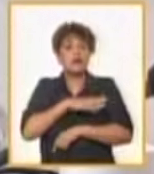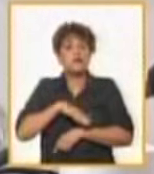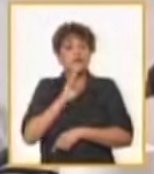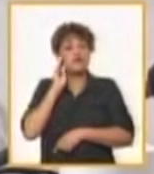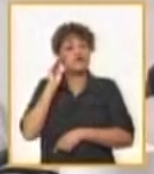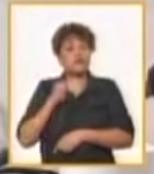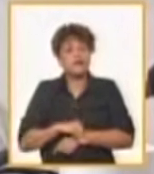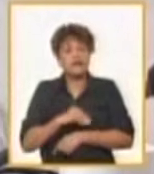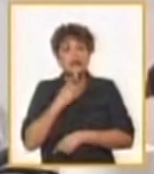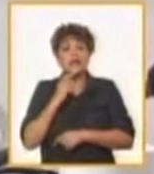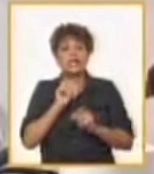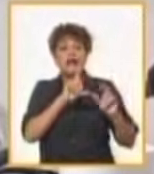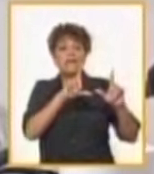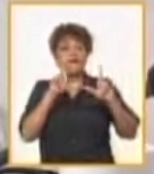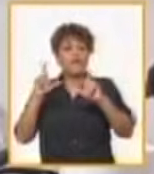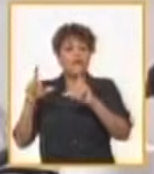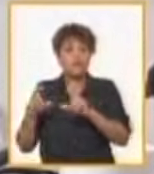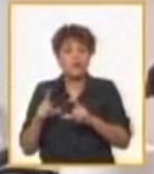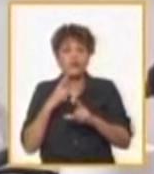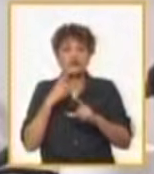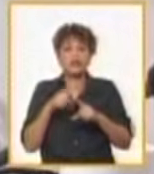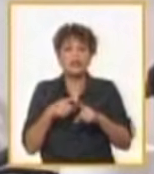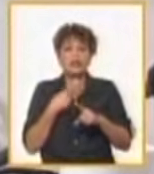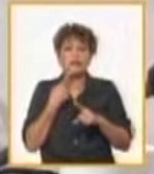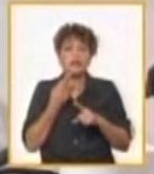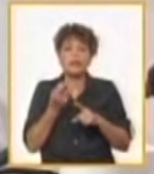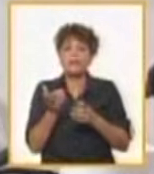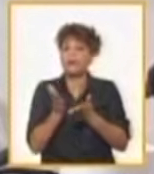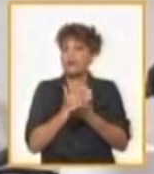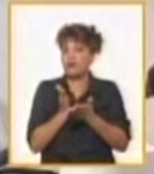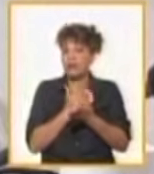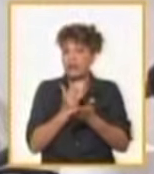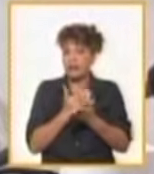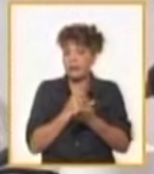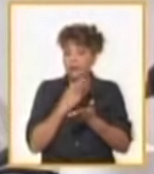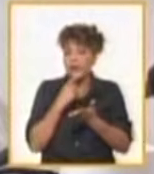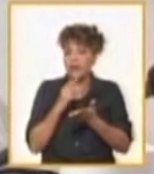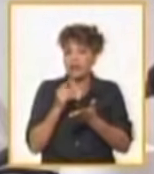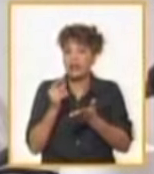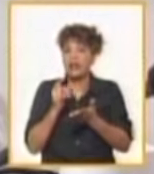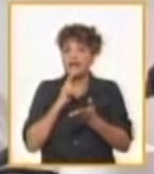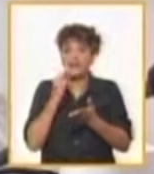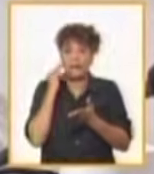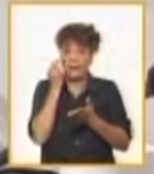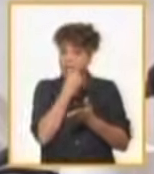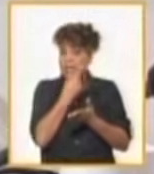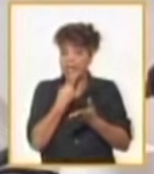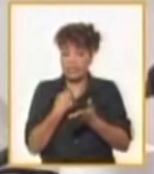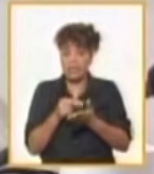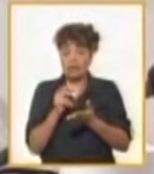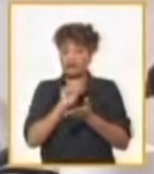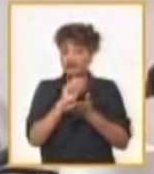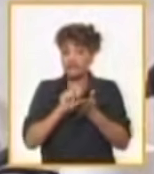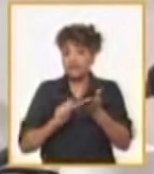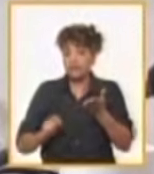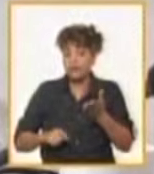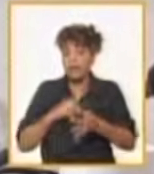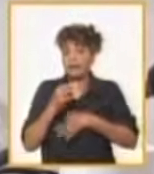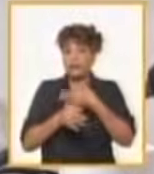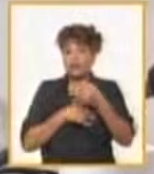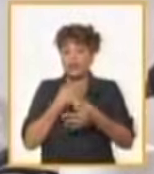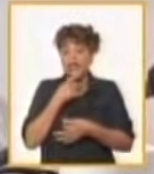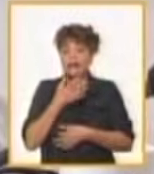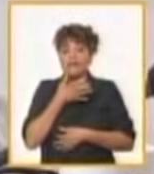las imágenes de las obras completas de Martí que Fidel